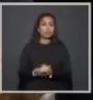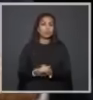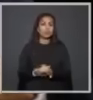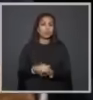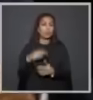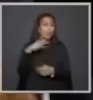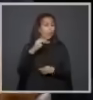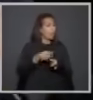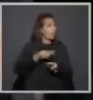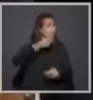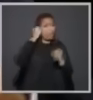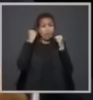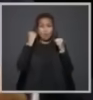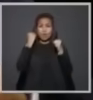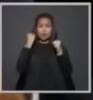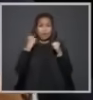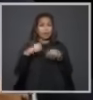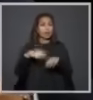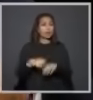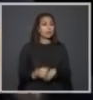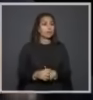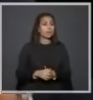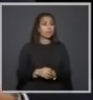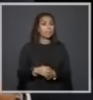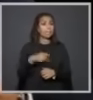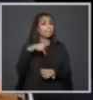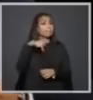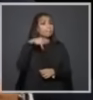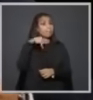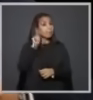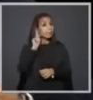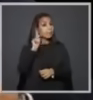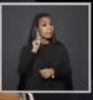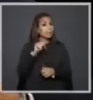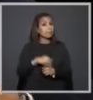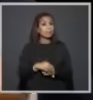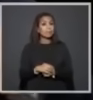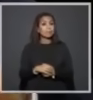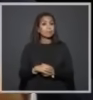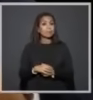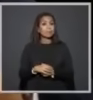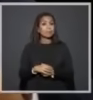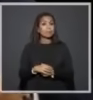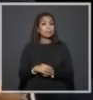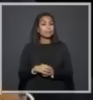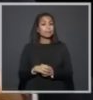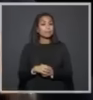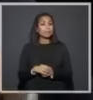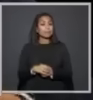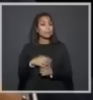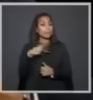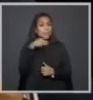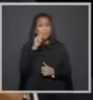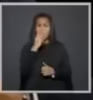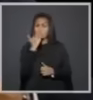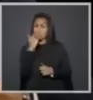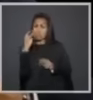muy fuerte, muy radical, pero sin